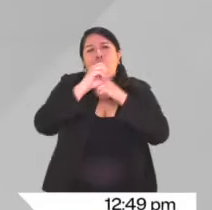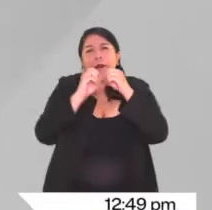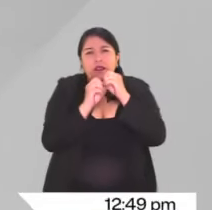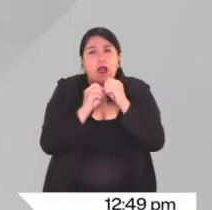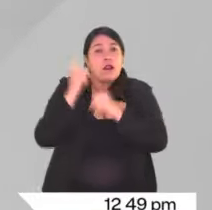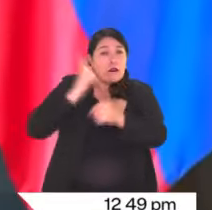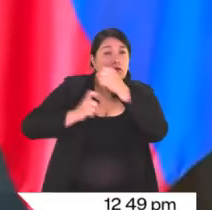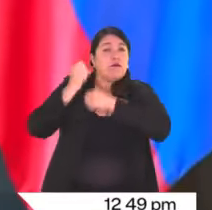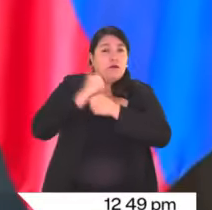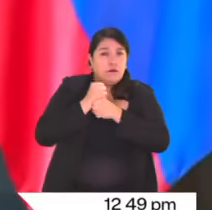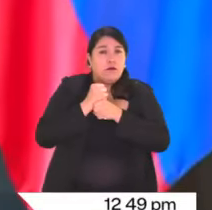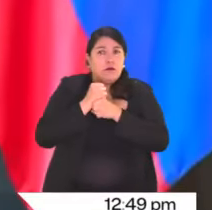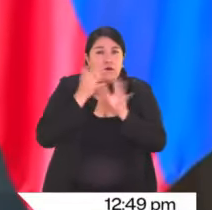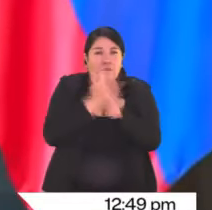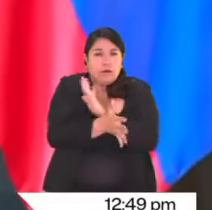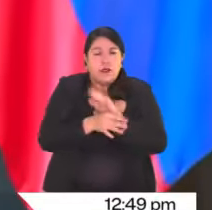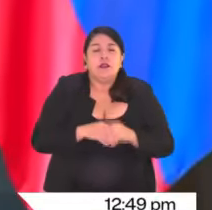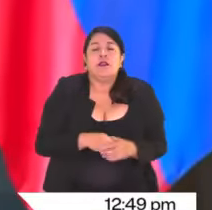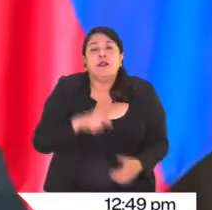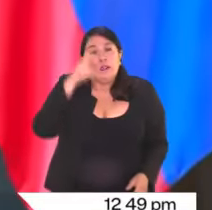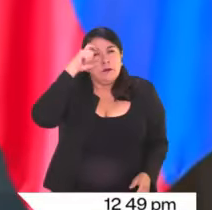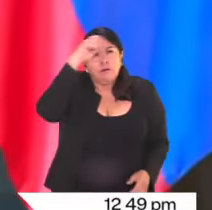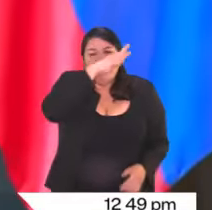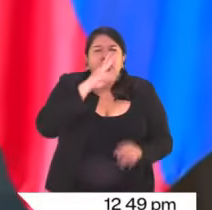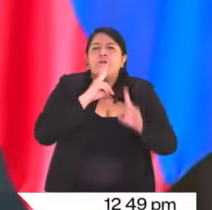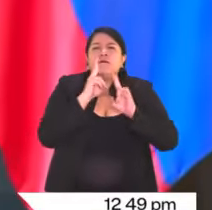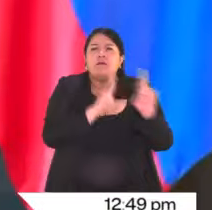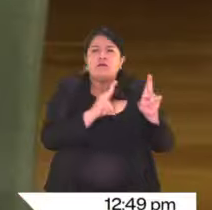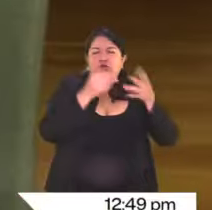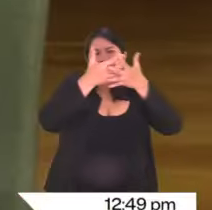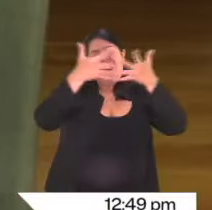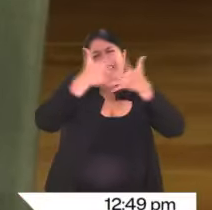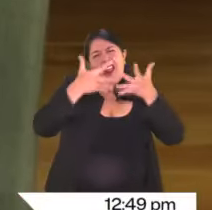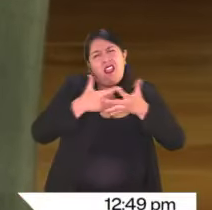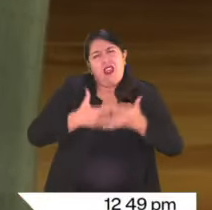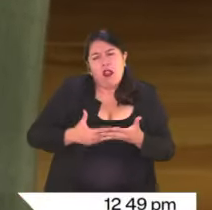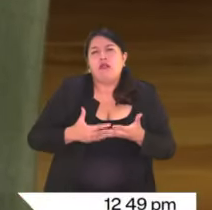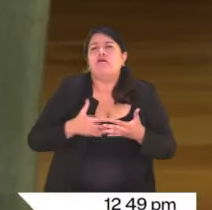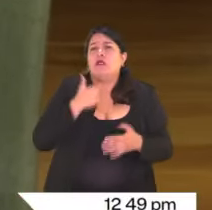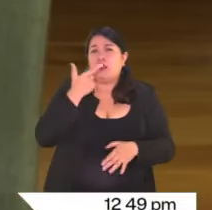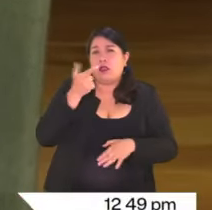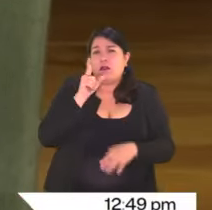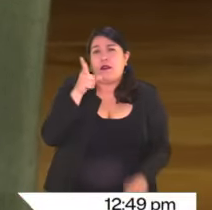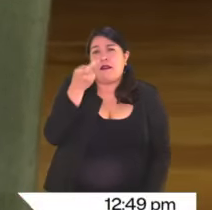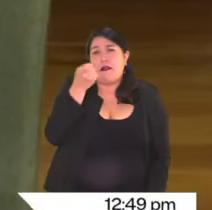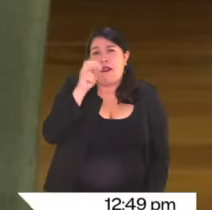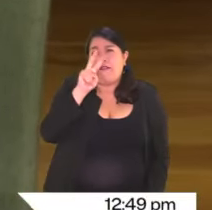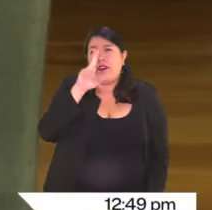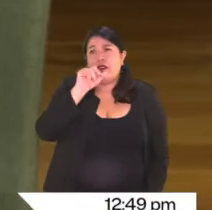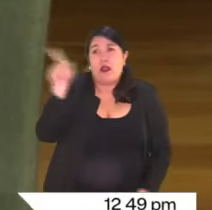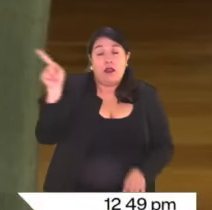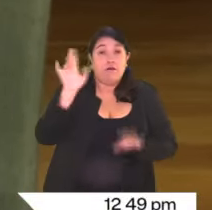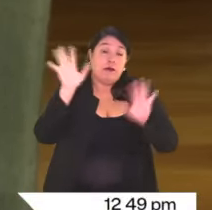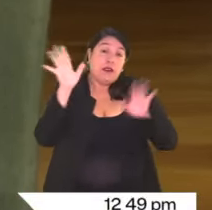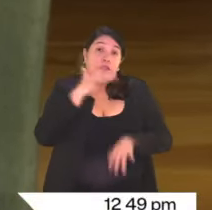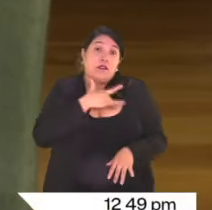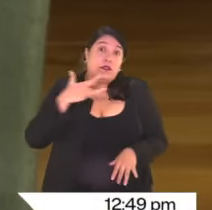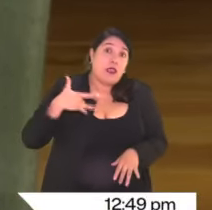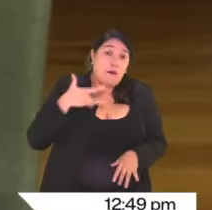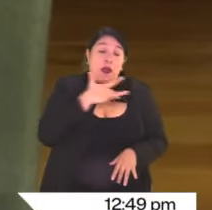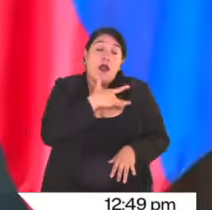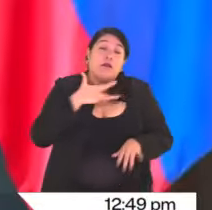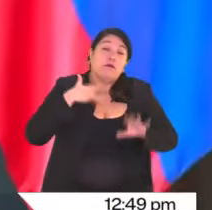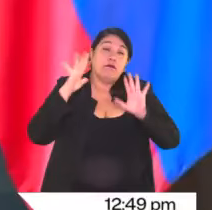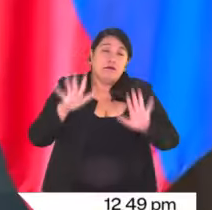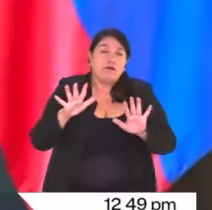pasado a lo que el presidente respondió en un amplio escrito señalando a Gaviria de construir el actual sistema de salud al que calificó como